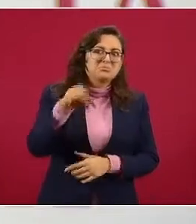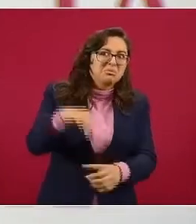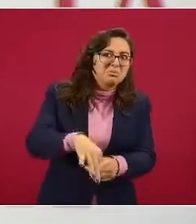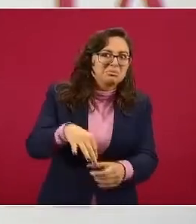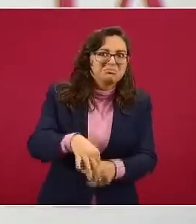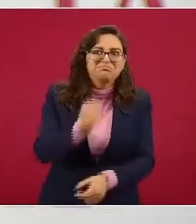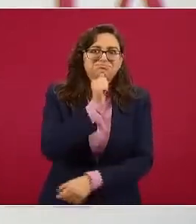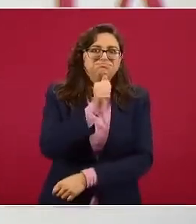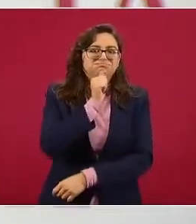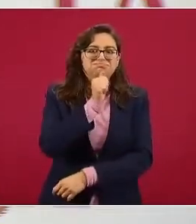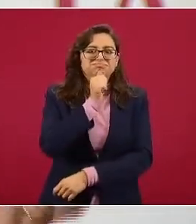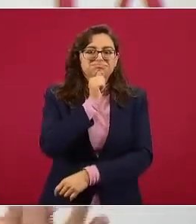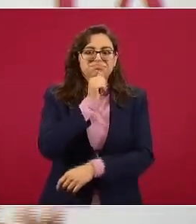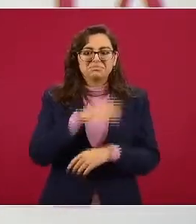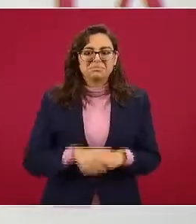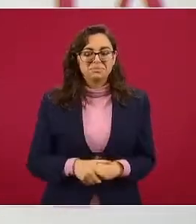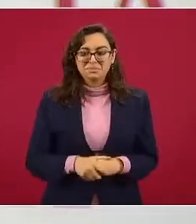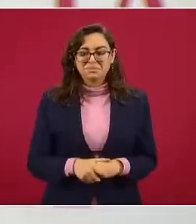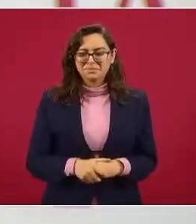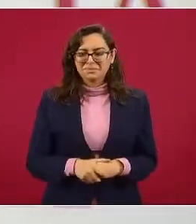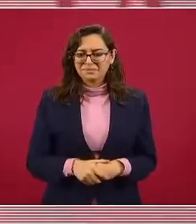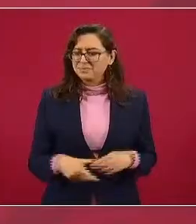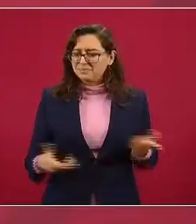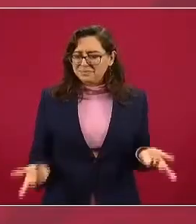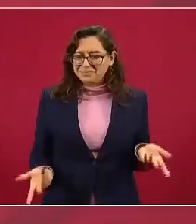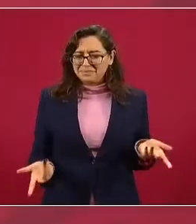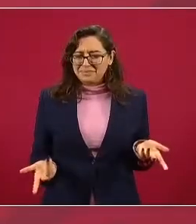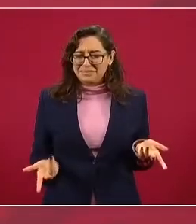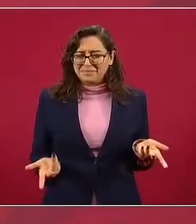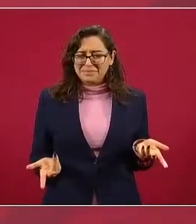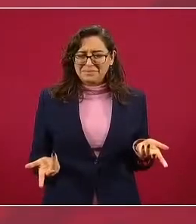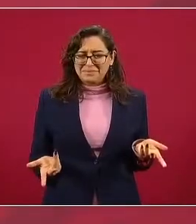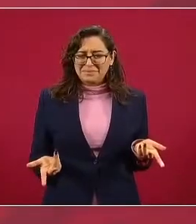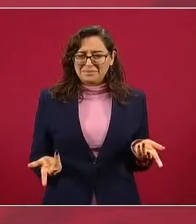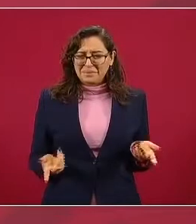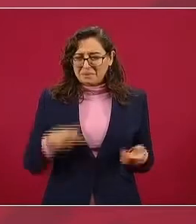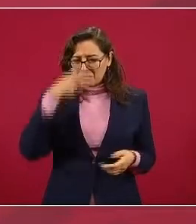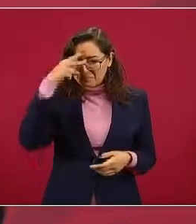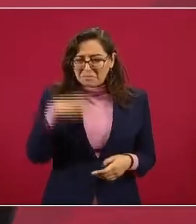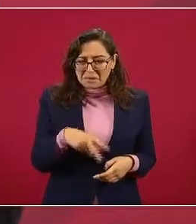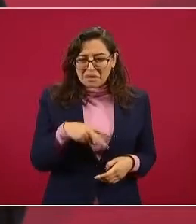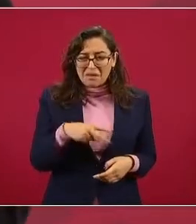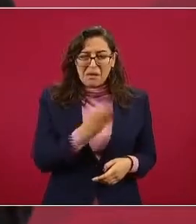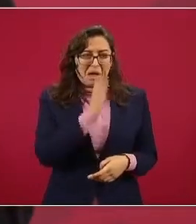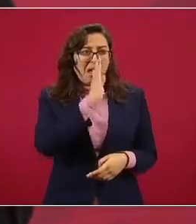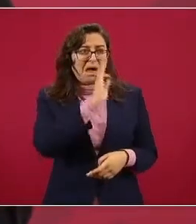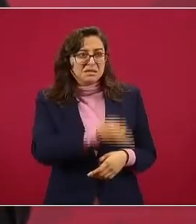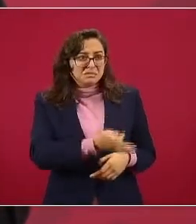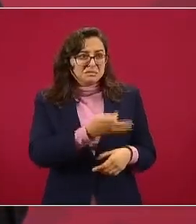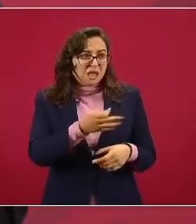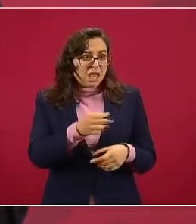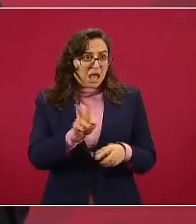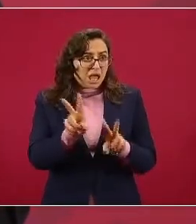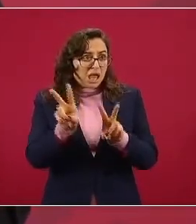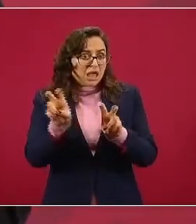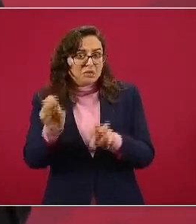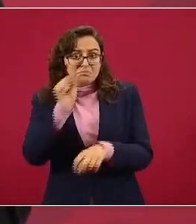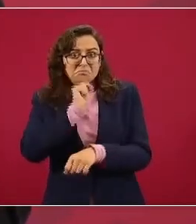electoral. México no admitiría algo así, jamás. Bueno, si estás hablando con tu